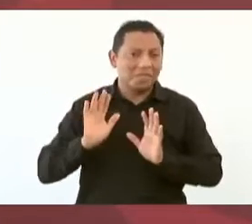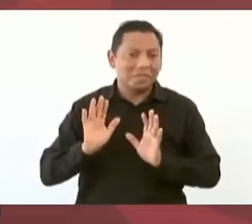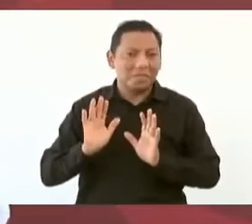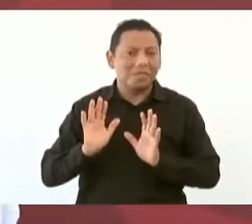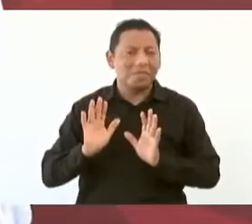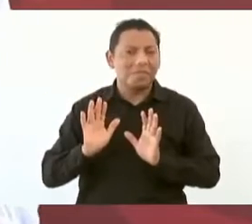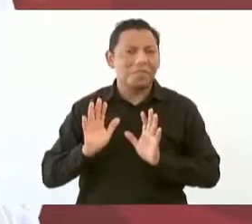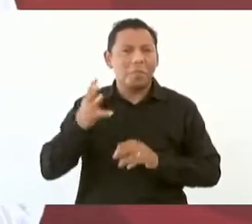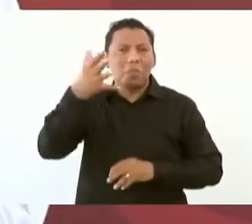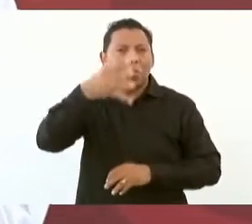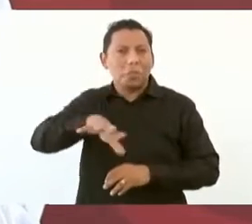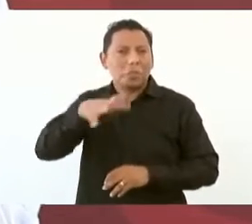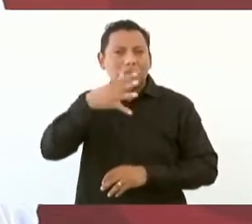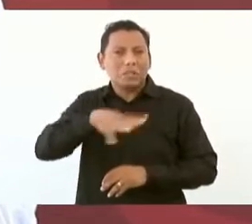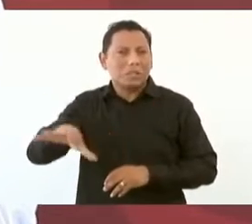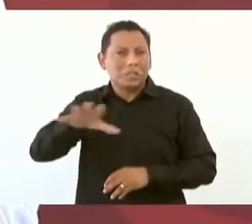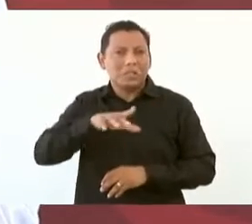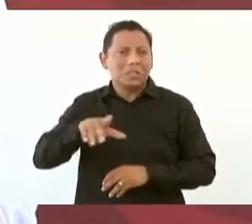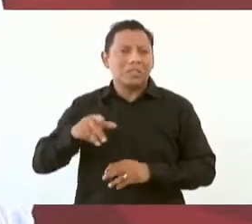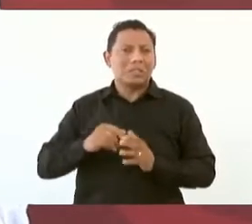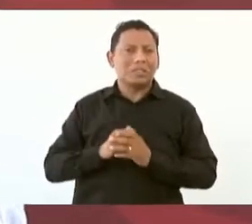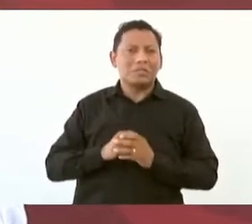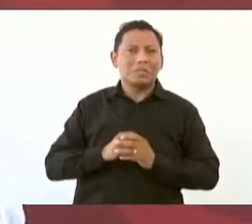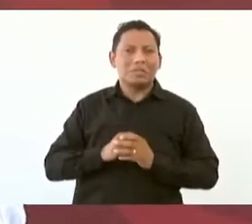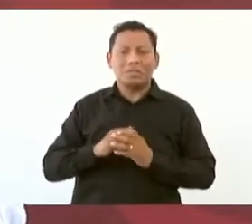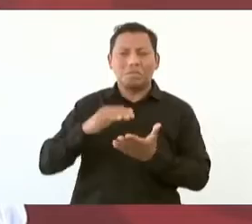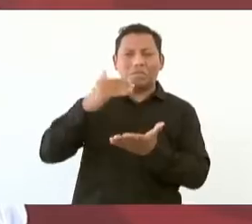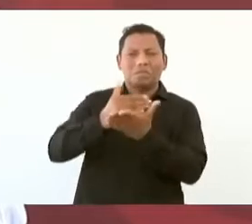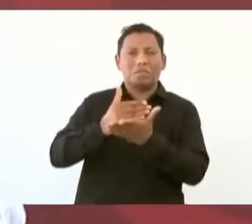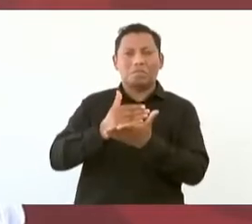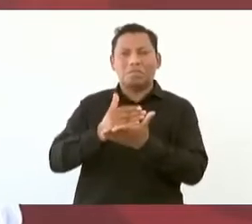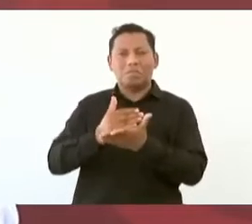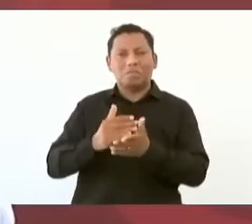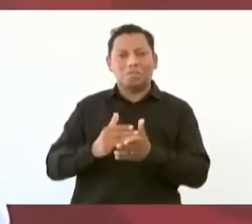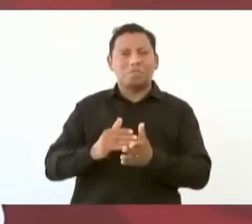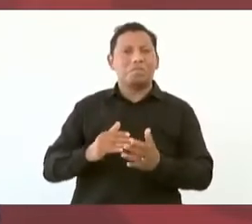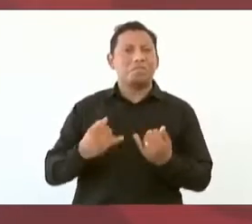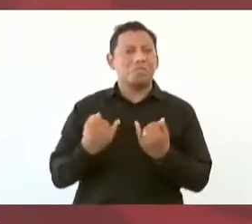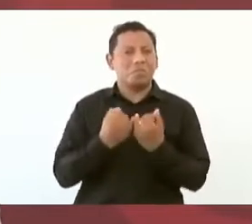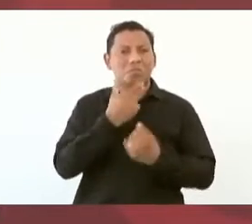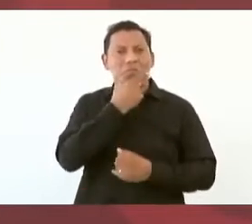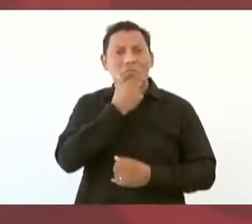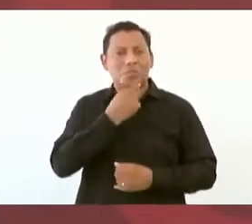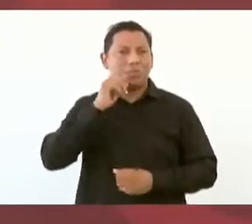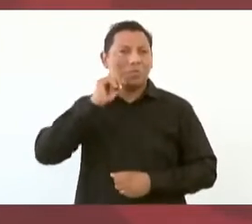y como 10 cerradores, mujeres y hombres.